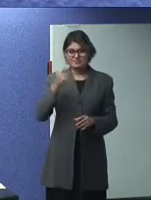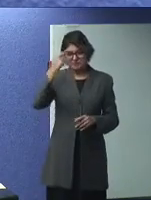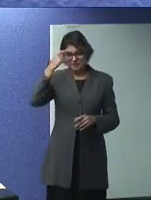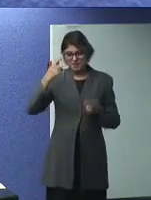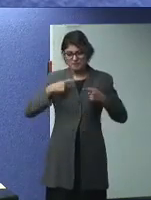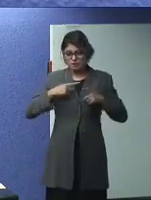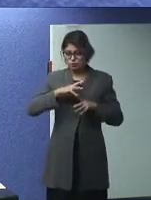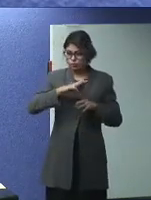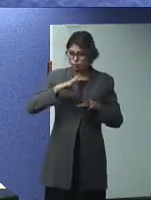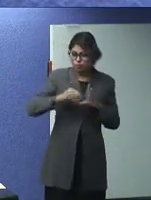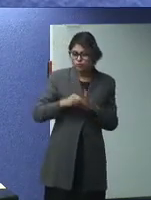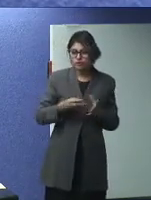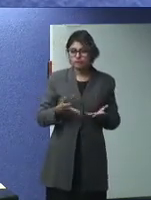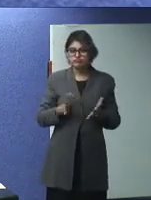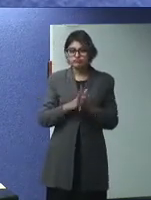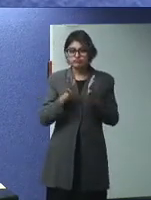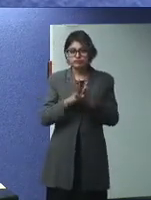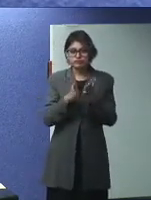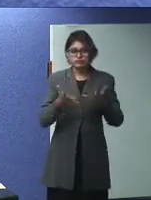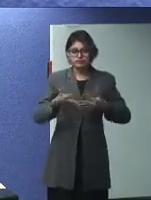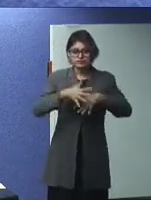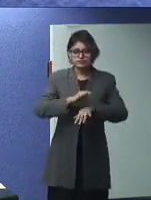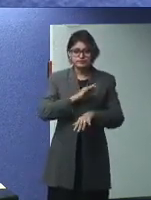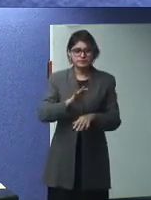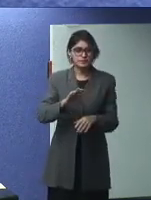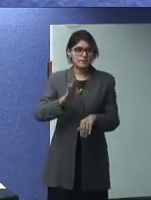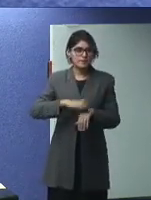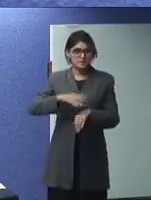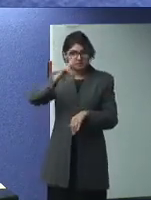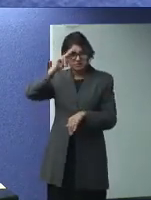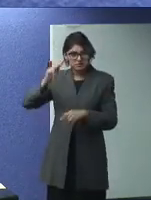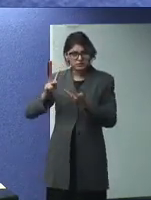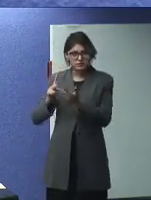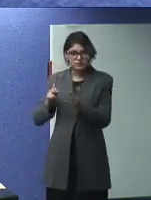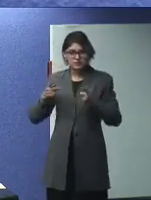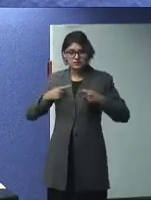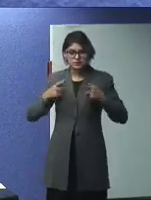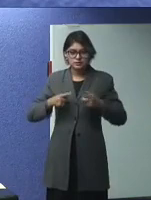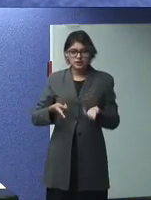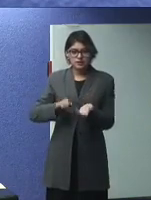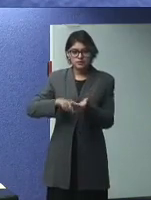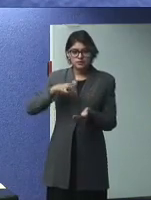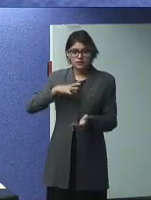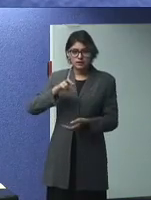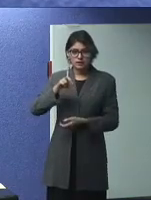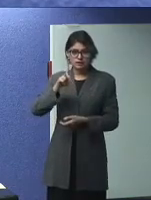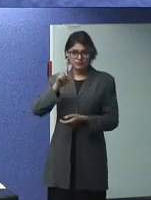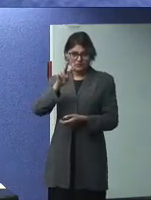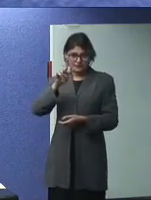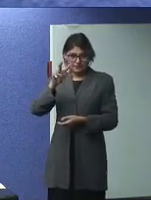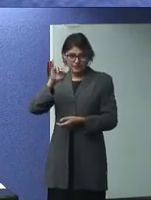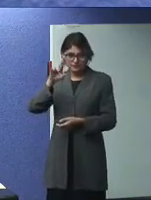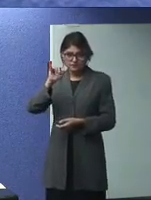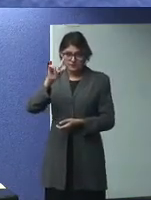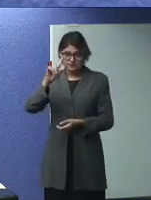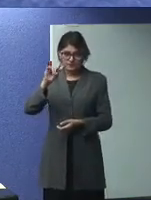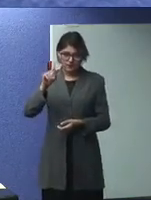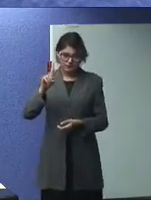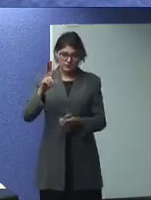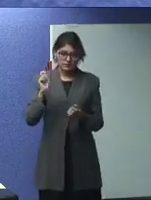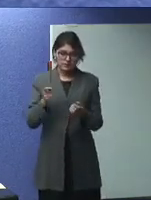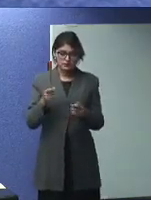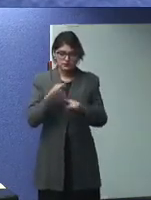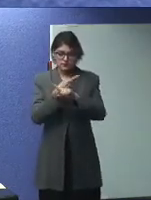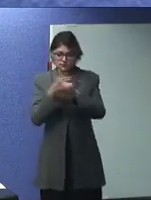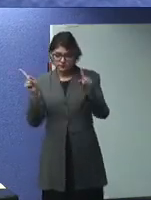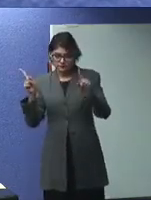sociedad, principalmente de las personas con diversidad funcional. Y ese es el gran aporte de la convención, el poder separar estos